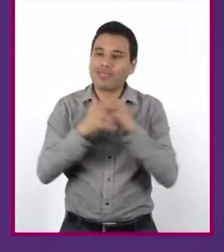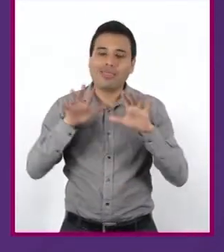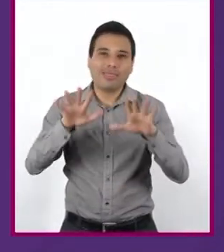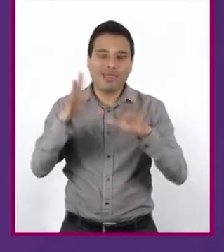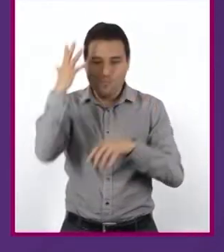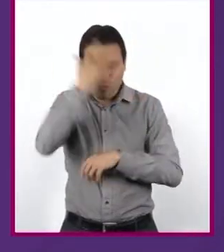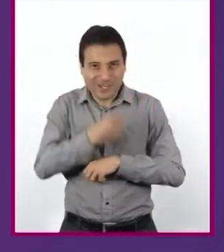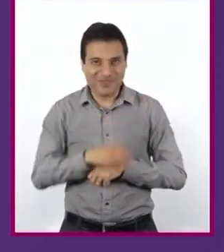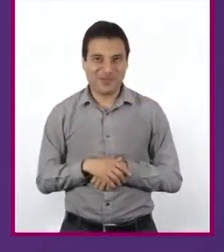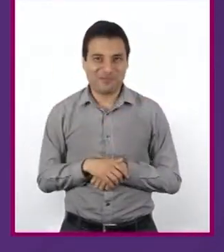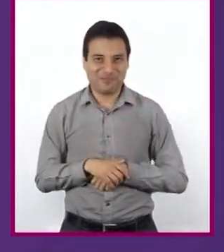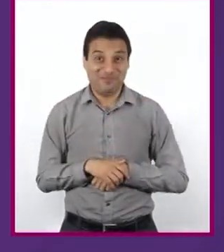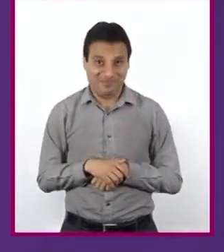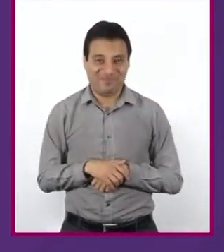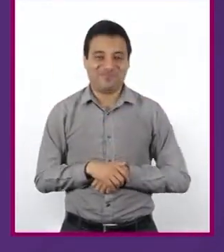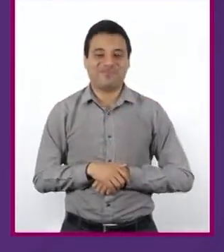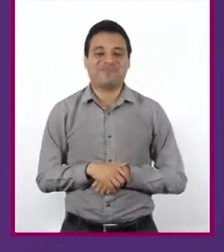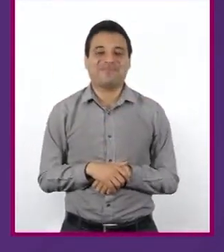formas espectaculares.